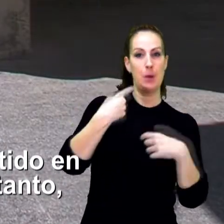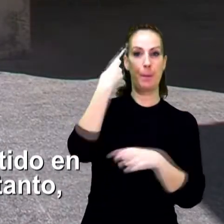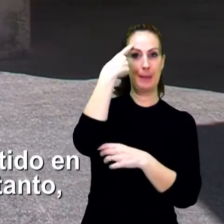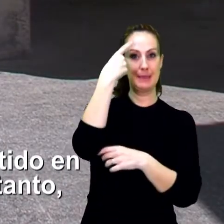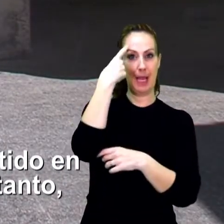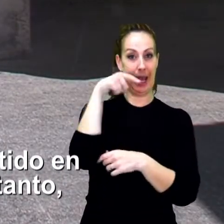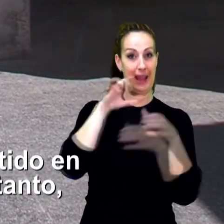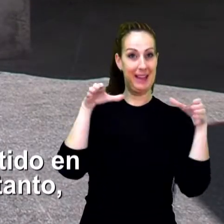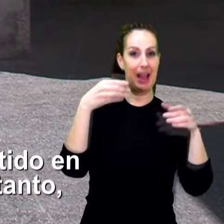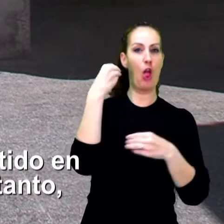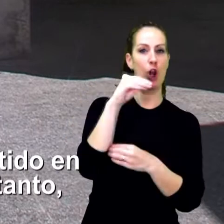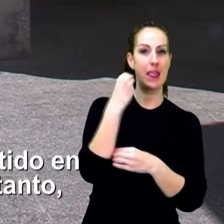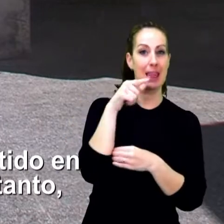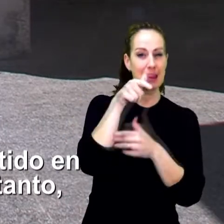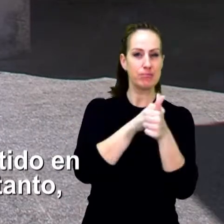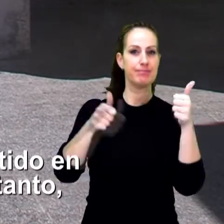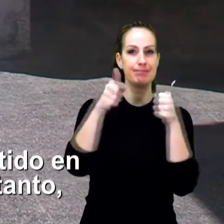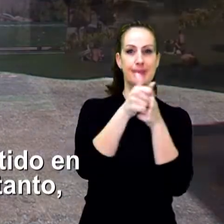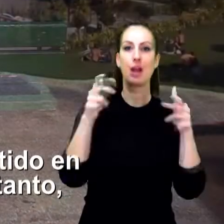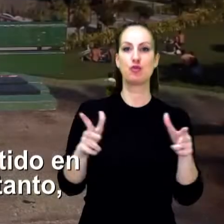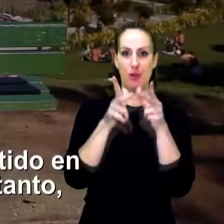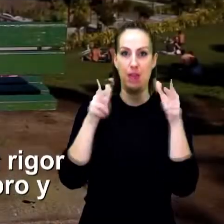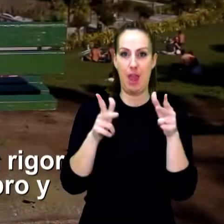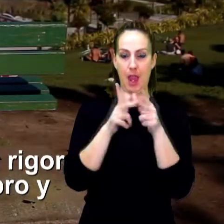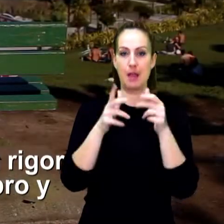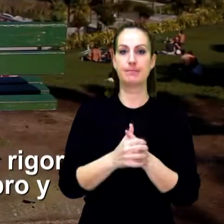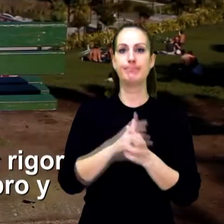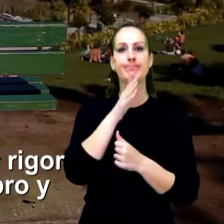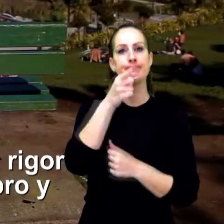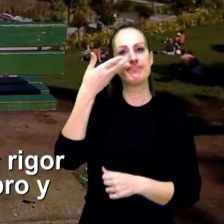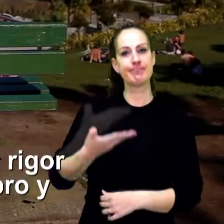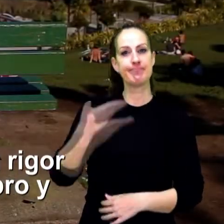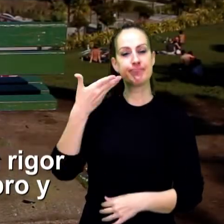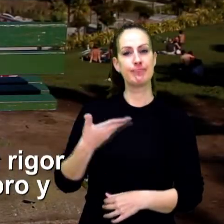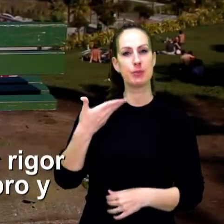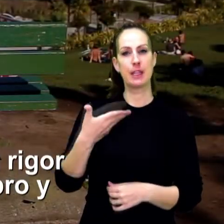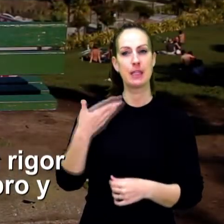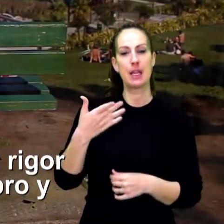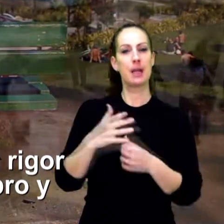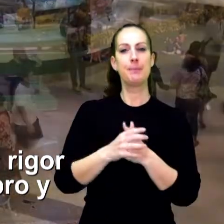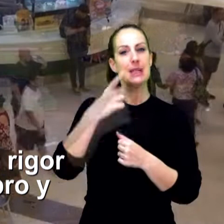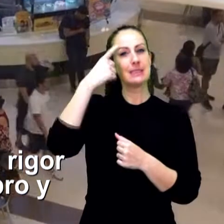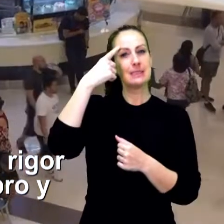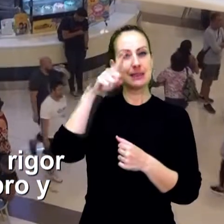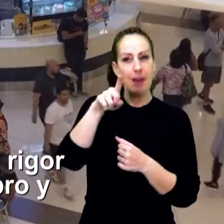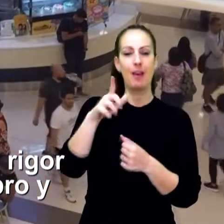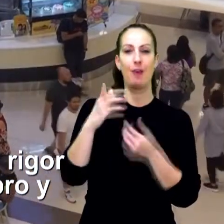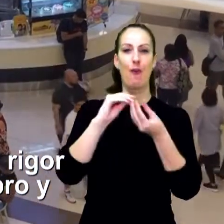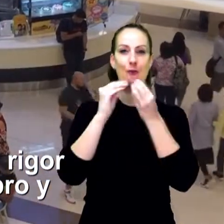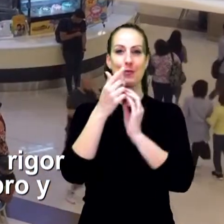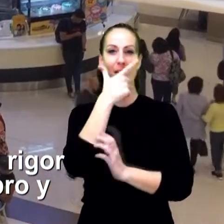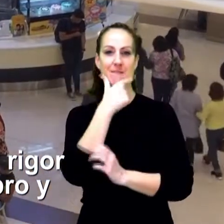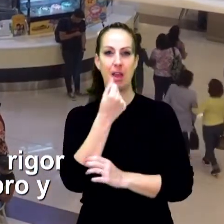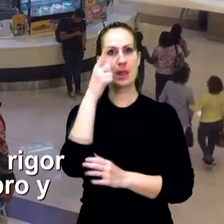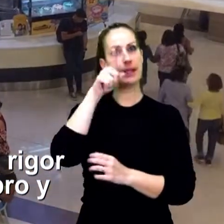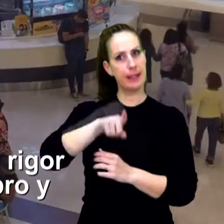convertido en una prioridad social. Es importante, por tanto, acercarnos de una manera sencilla y con